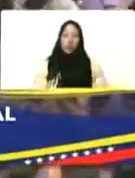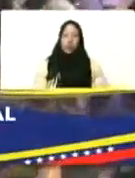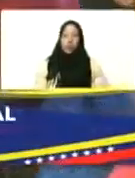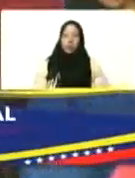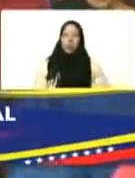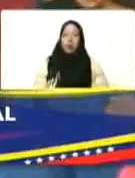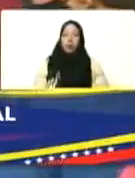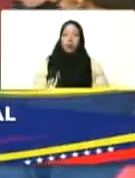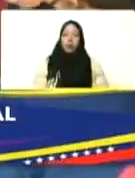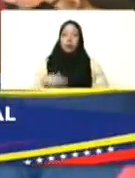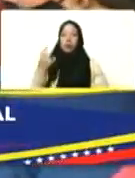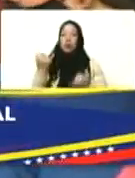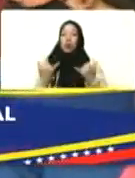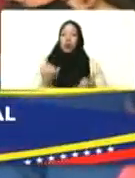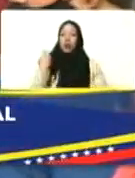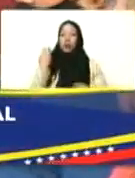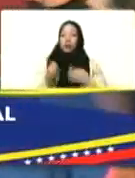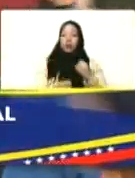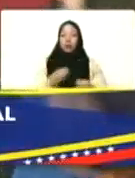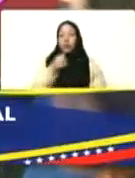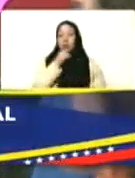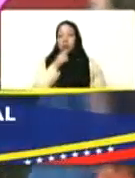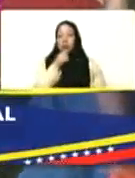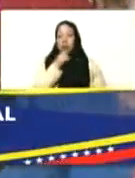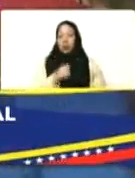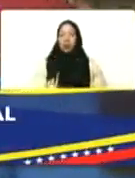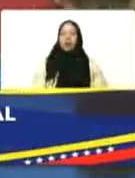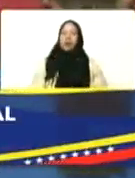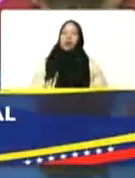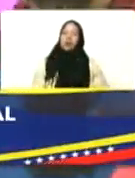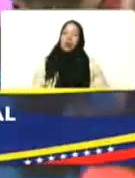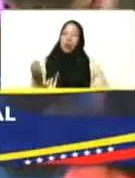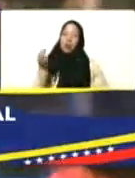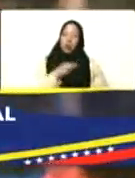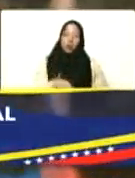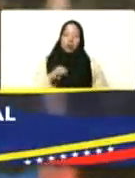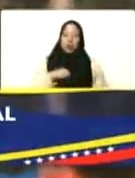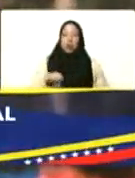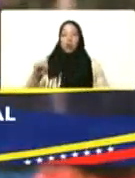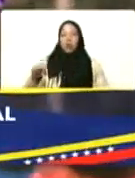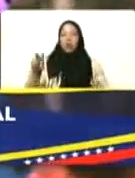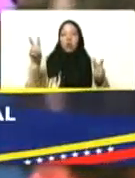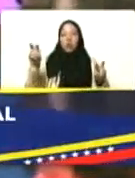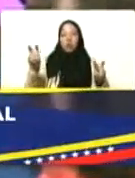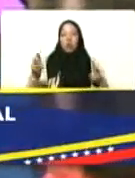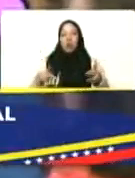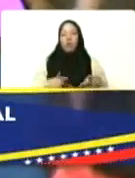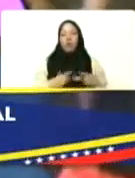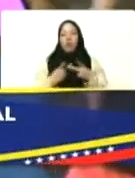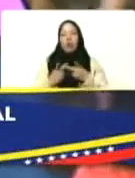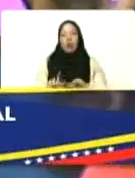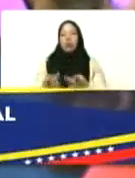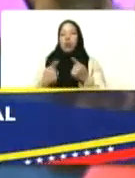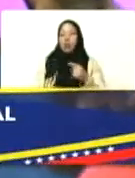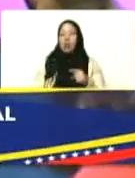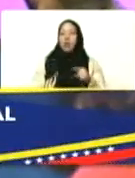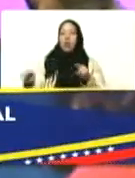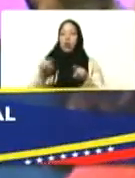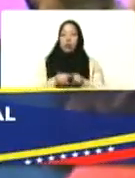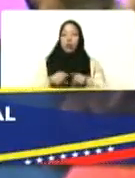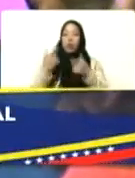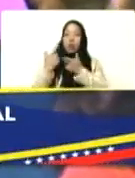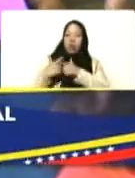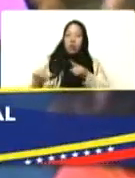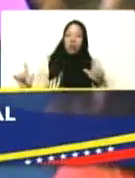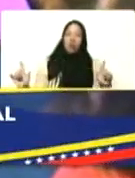Es precisamente lo que hay que hacer. Si queremos una sociedad nueva, con nuevos valores de igualdad, de